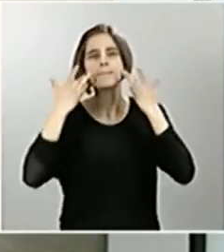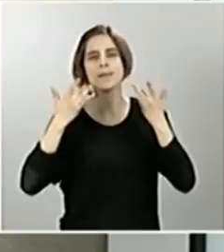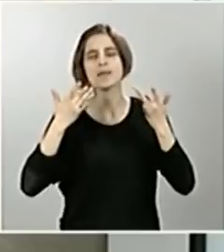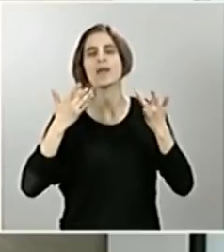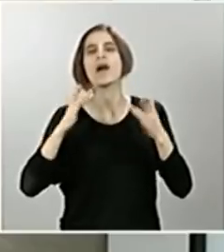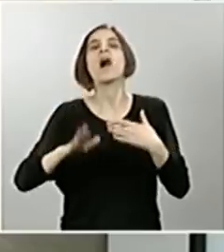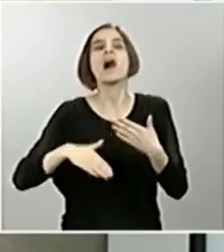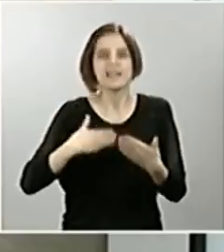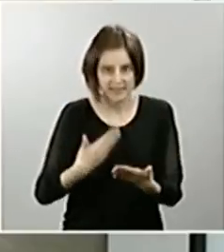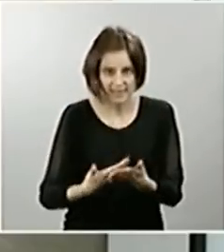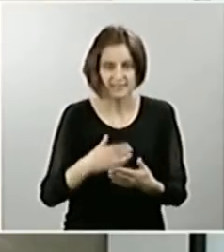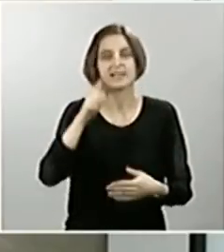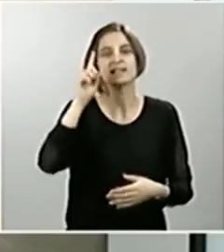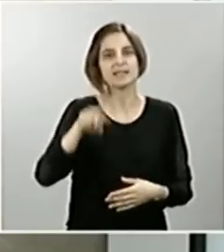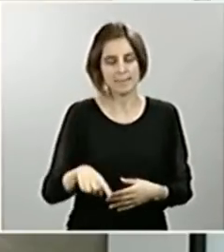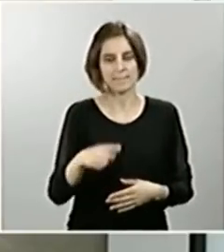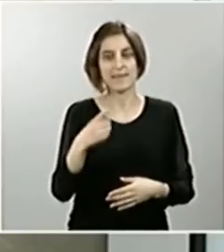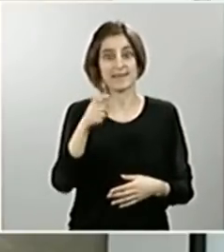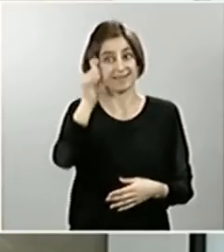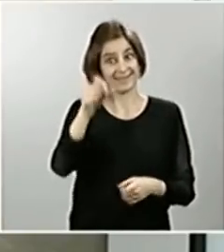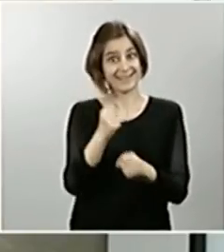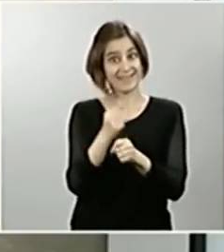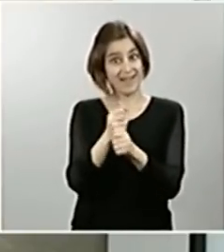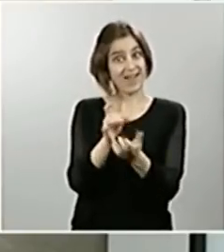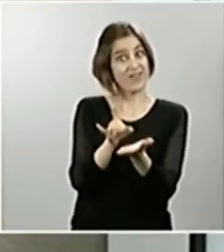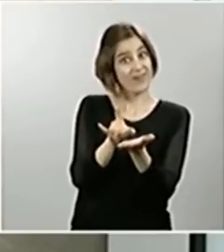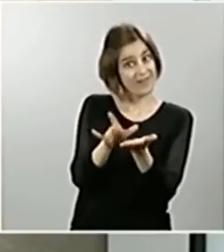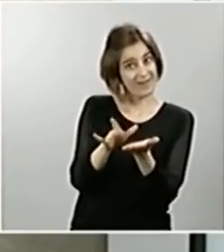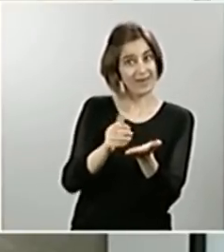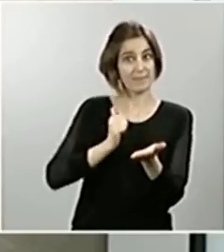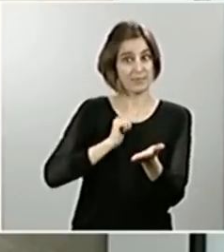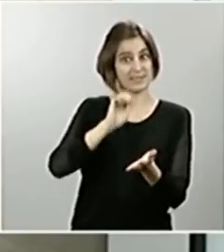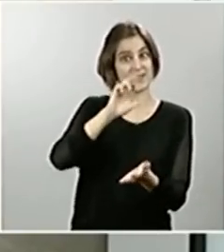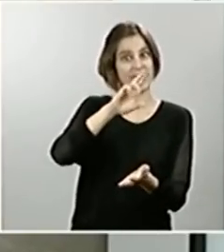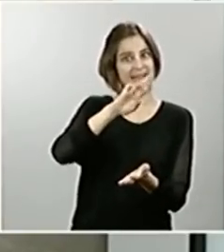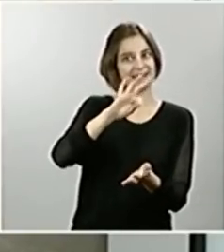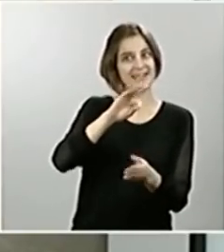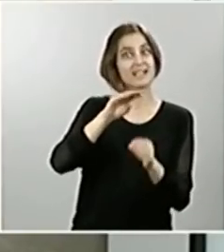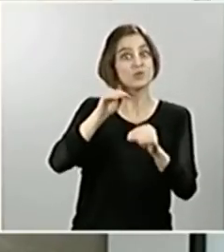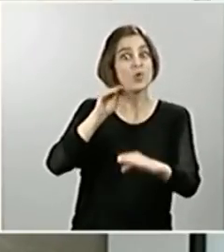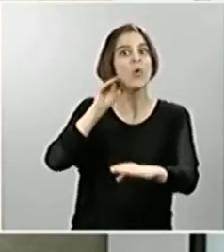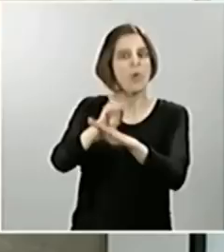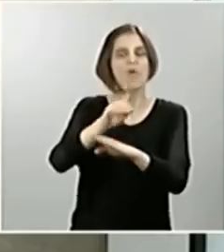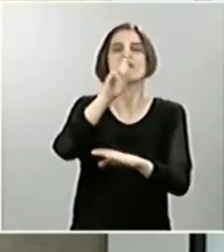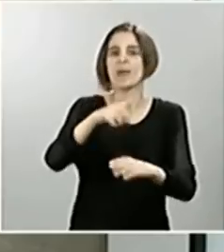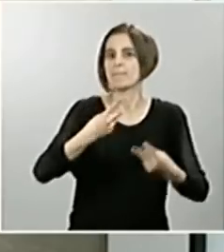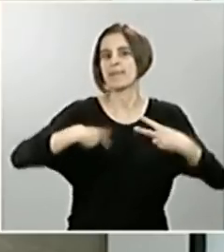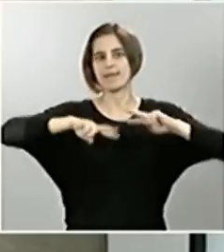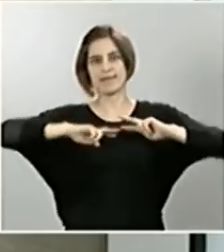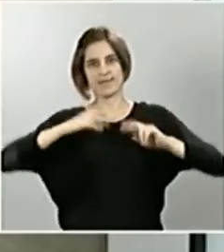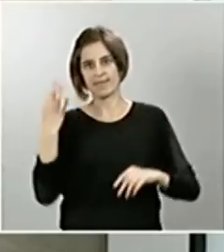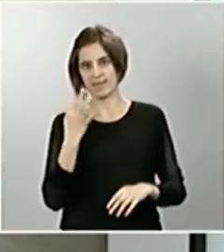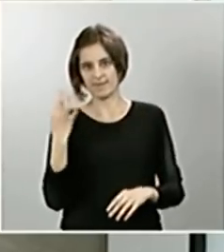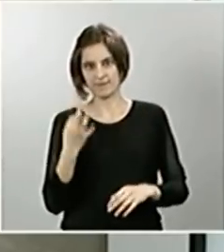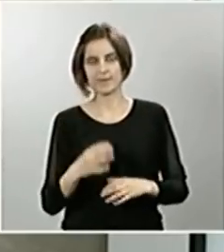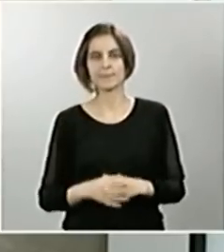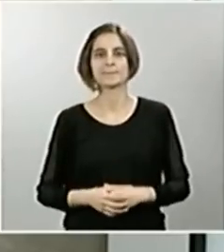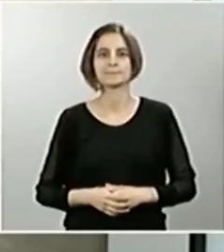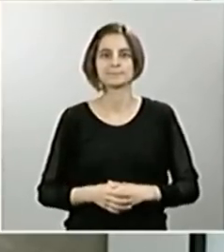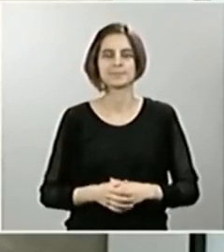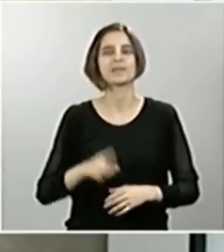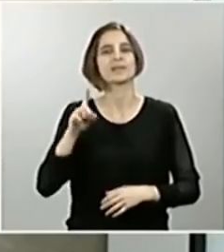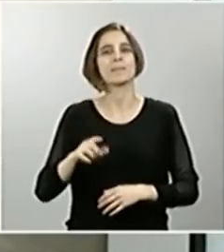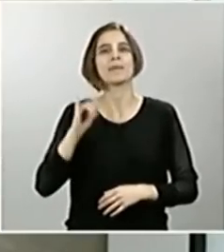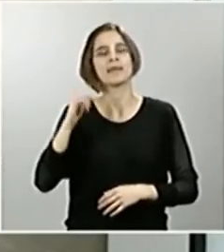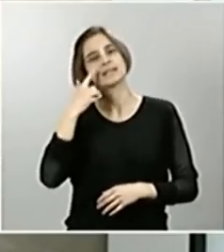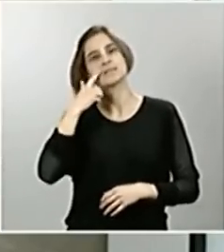trabajador ou a trabajadora afectada. Asimismo tamén disponemos de novas herramientas á inspección de trabajo